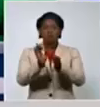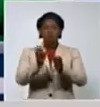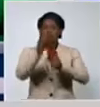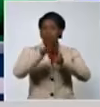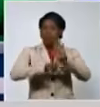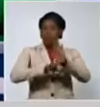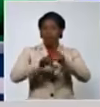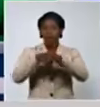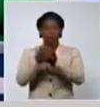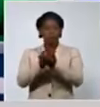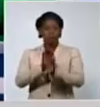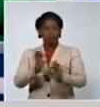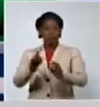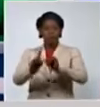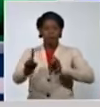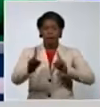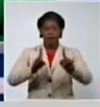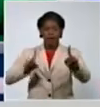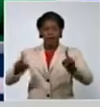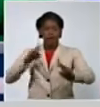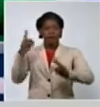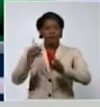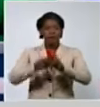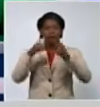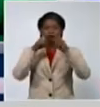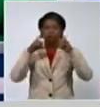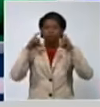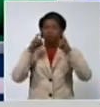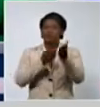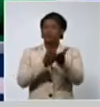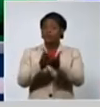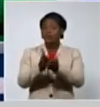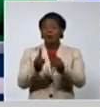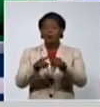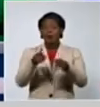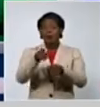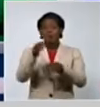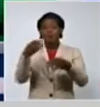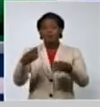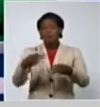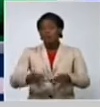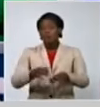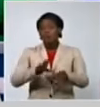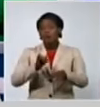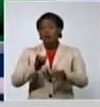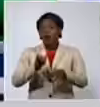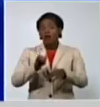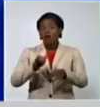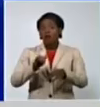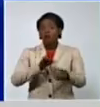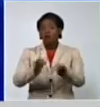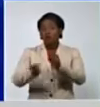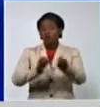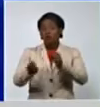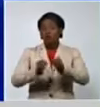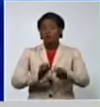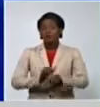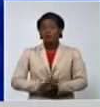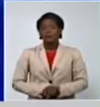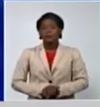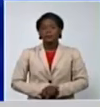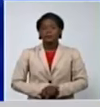que mantendremos a raya a la COVID-19, aunque no se logre eliminar en el mundo. Doctor,